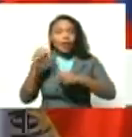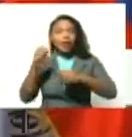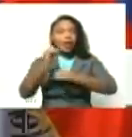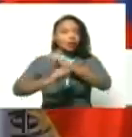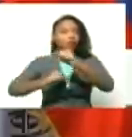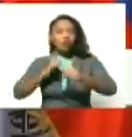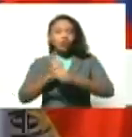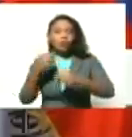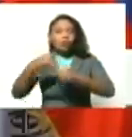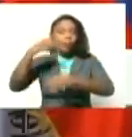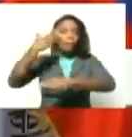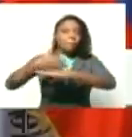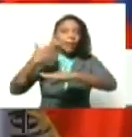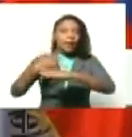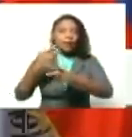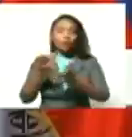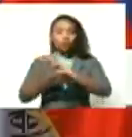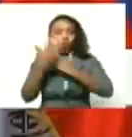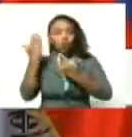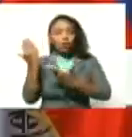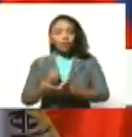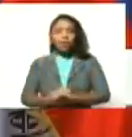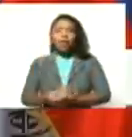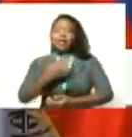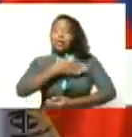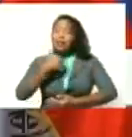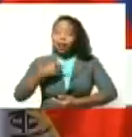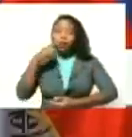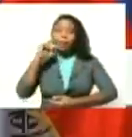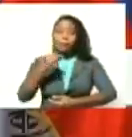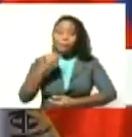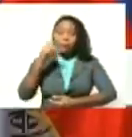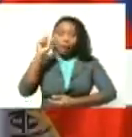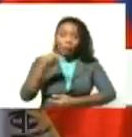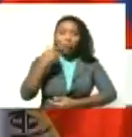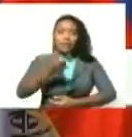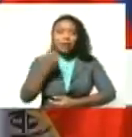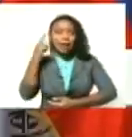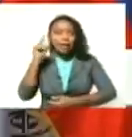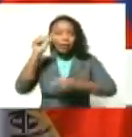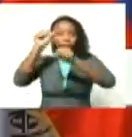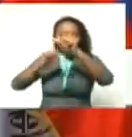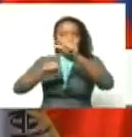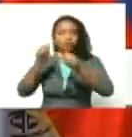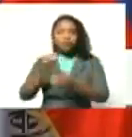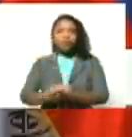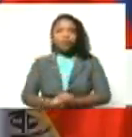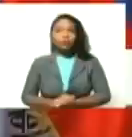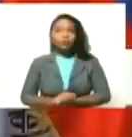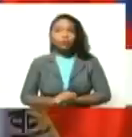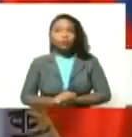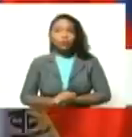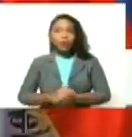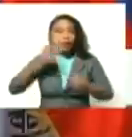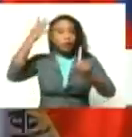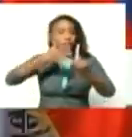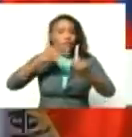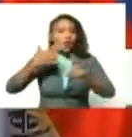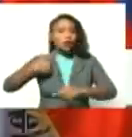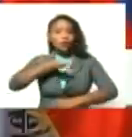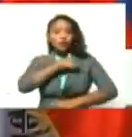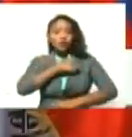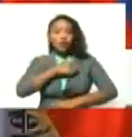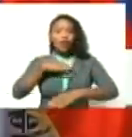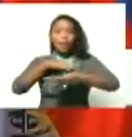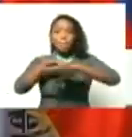delinquir. Quiero también destacar las inspecciones que han sido instruidas por nosotros desde